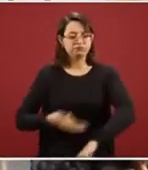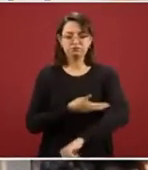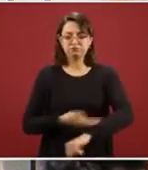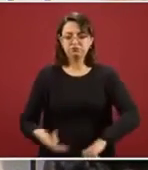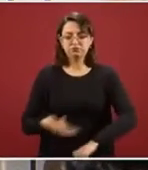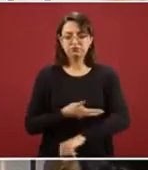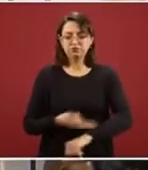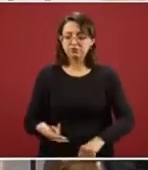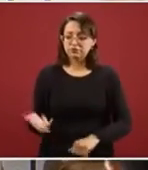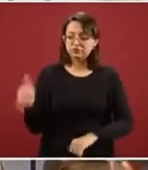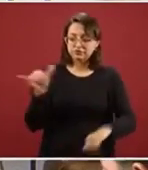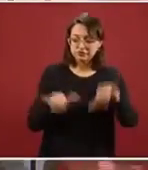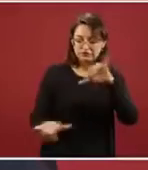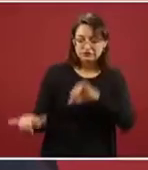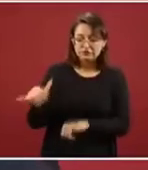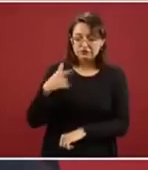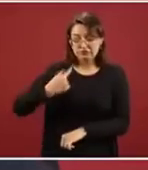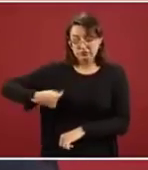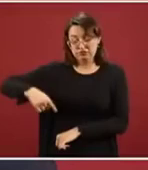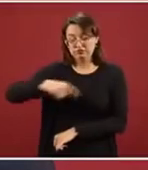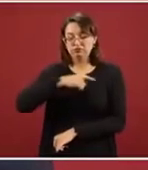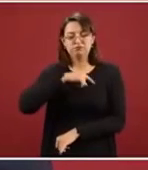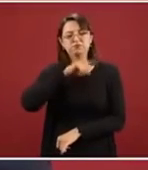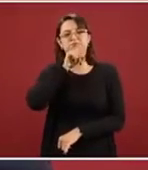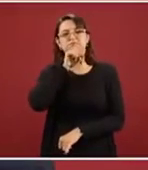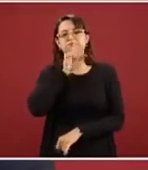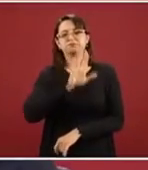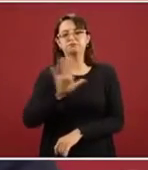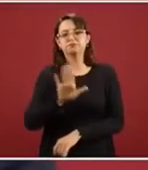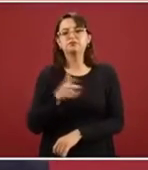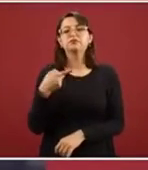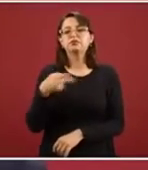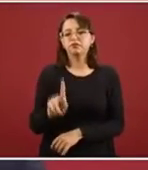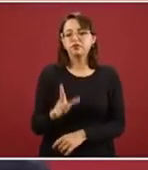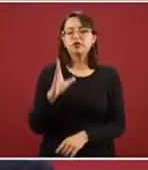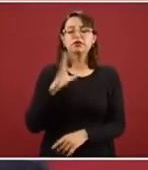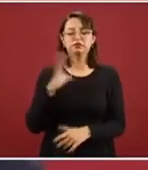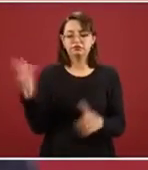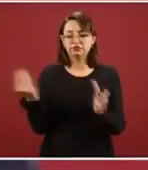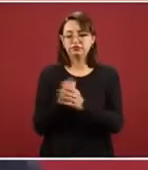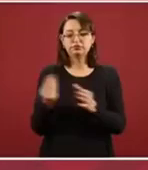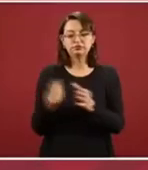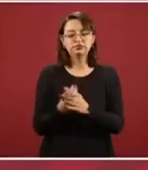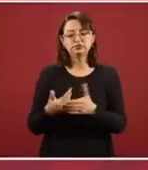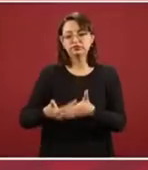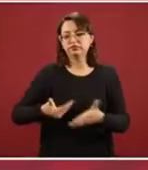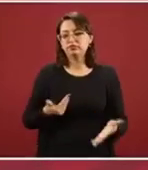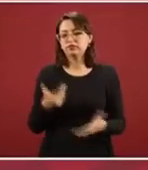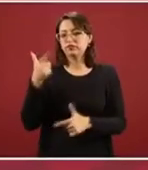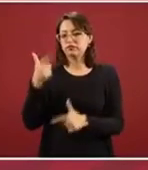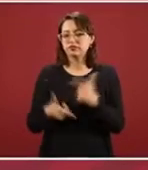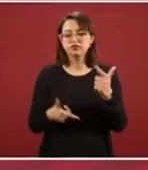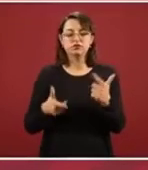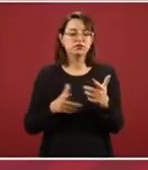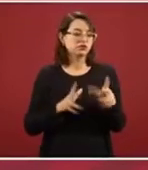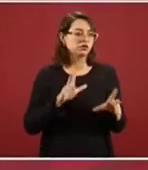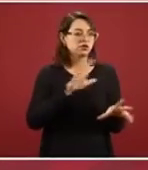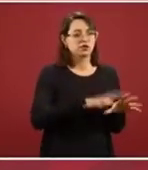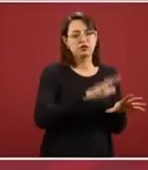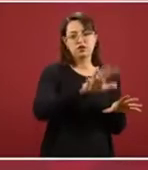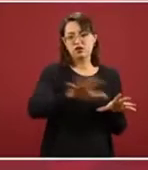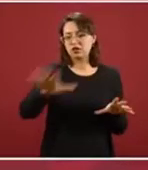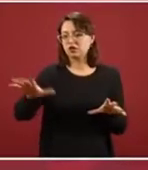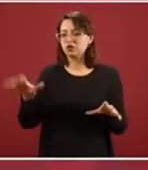ese tipo de materiales, sí es la capacitación, la prevención en todos los niveles, en todos los sectores y la